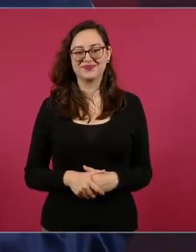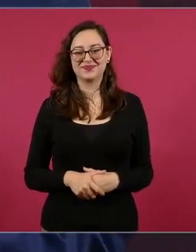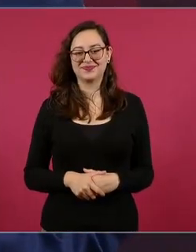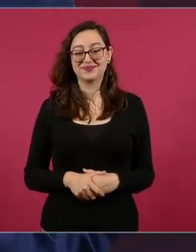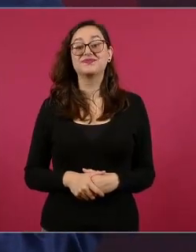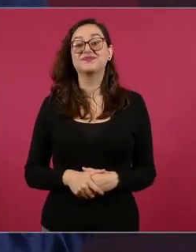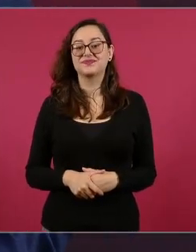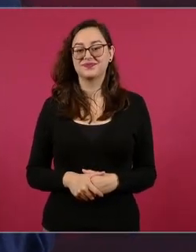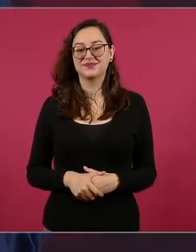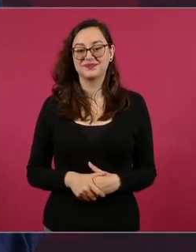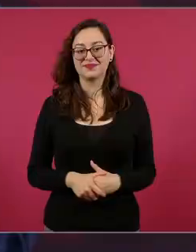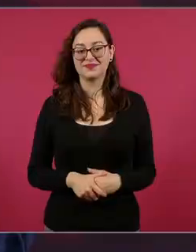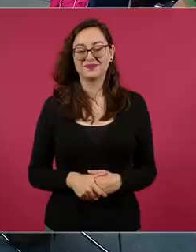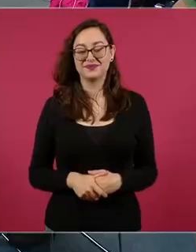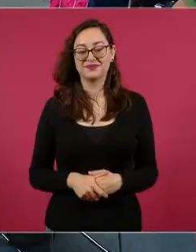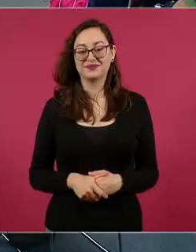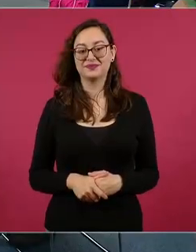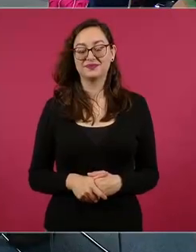¿Eh?